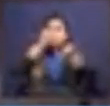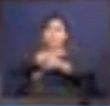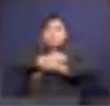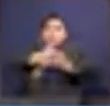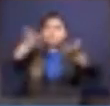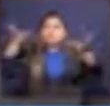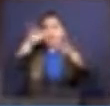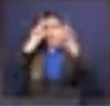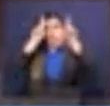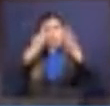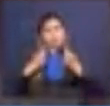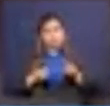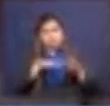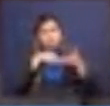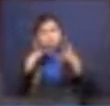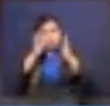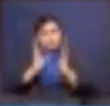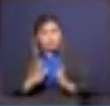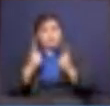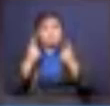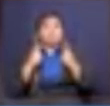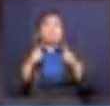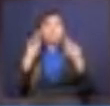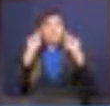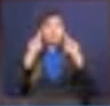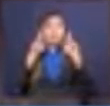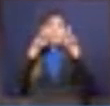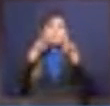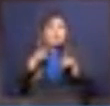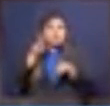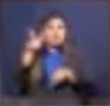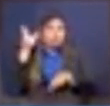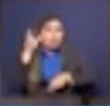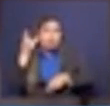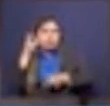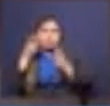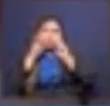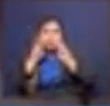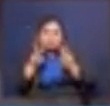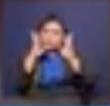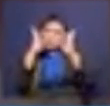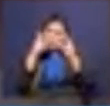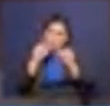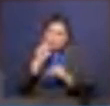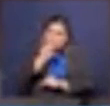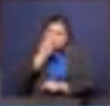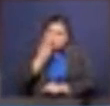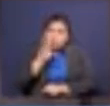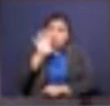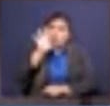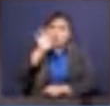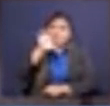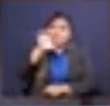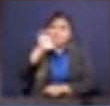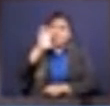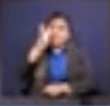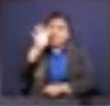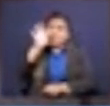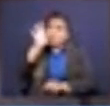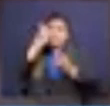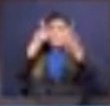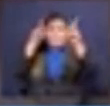nacional, alcanzando una audiencia de 969 mil